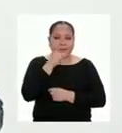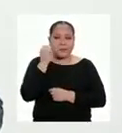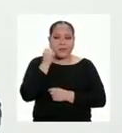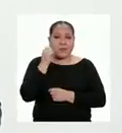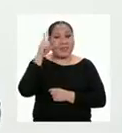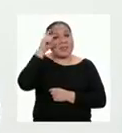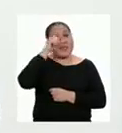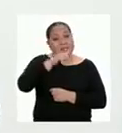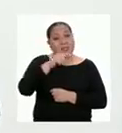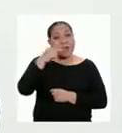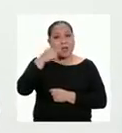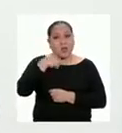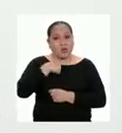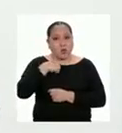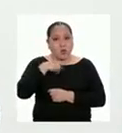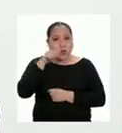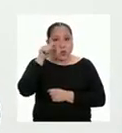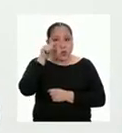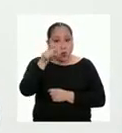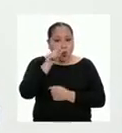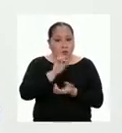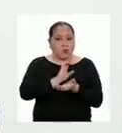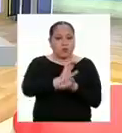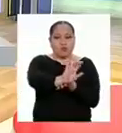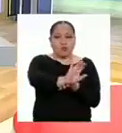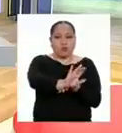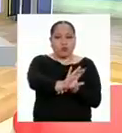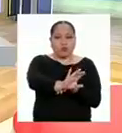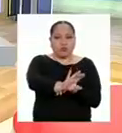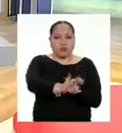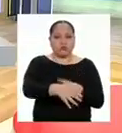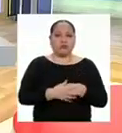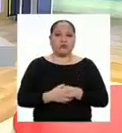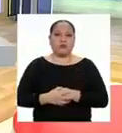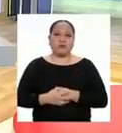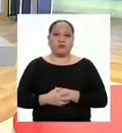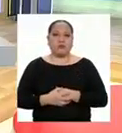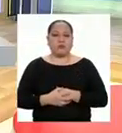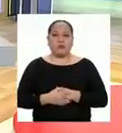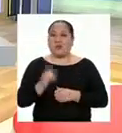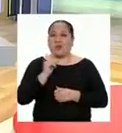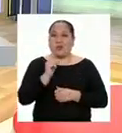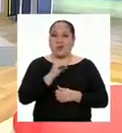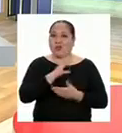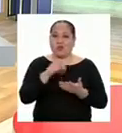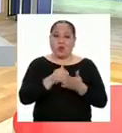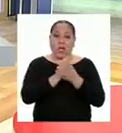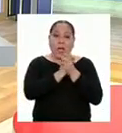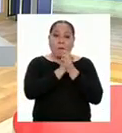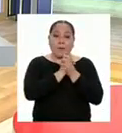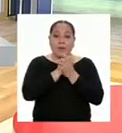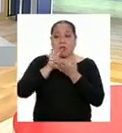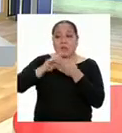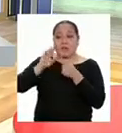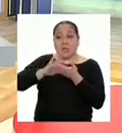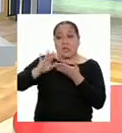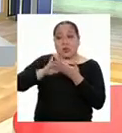es darse cuenta de si eres tú quien está haciendo el daño. Claro, no todas mis amigas le pidieron disculpas a